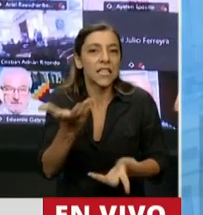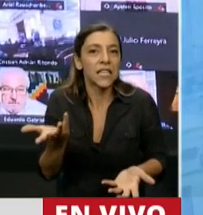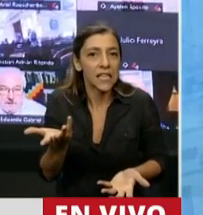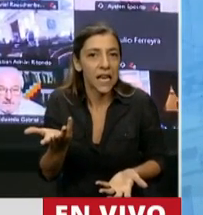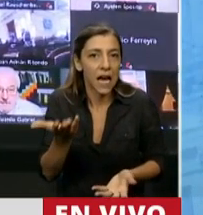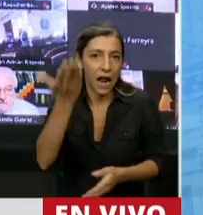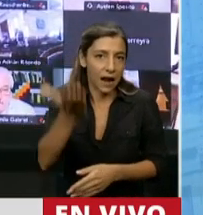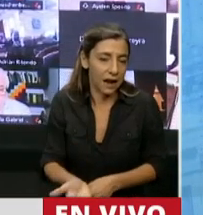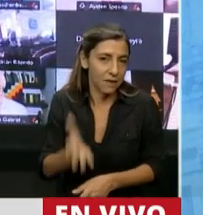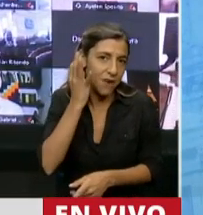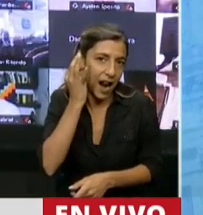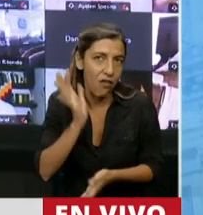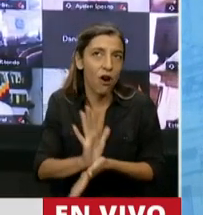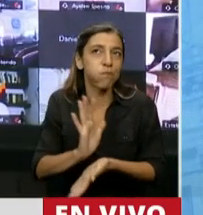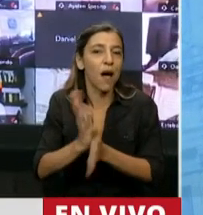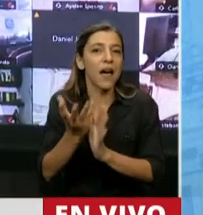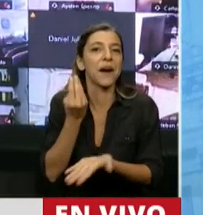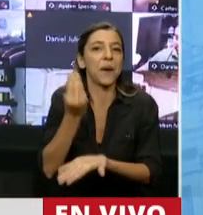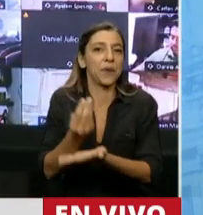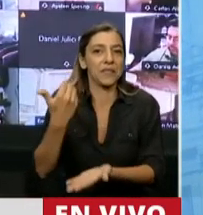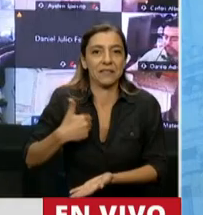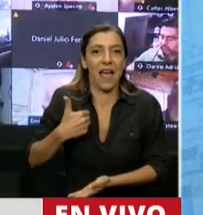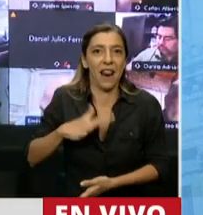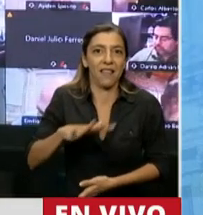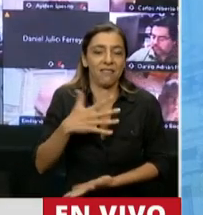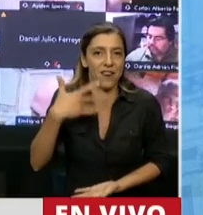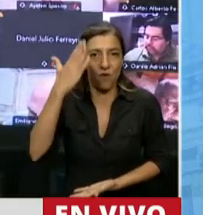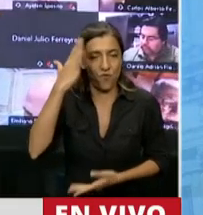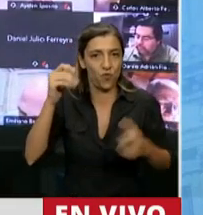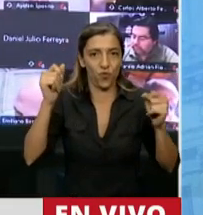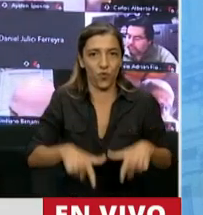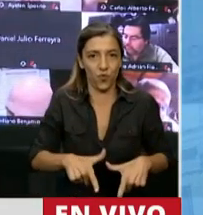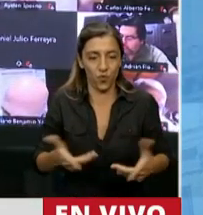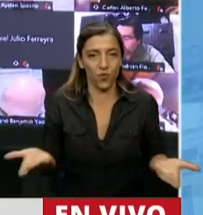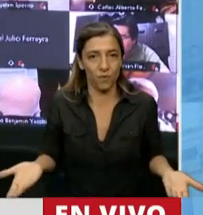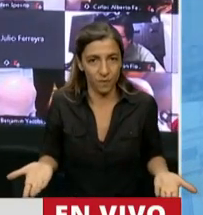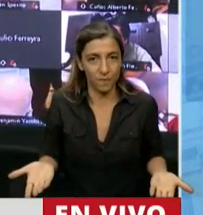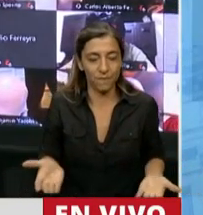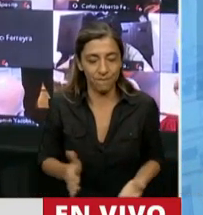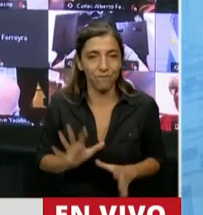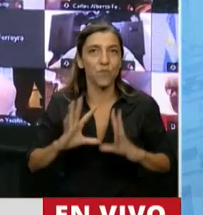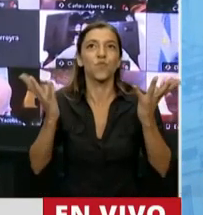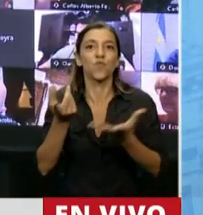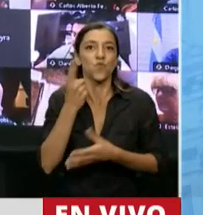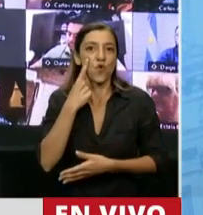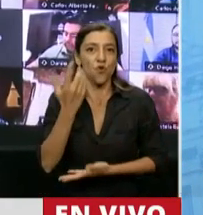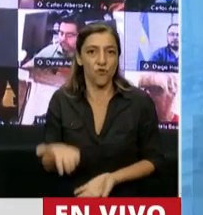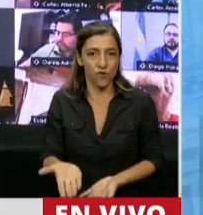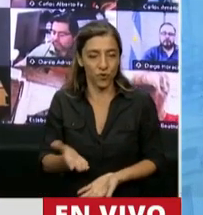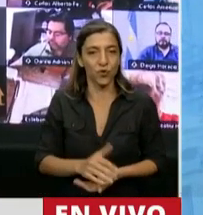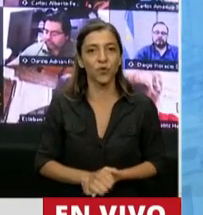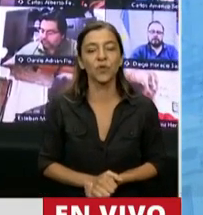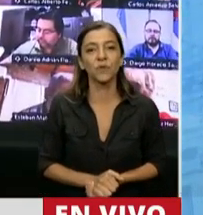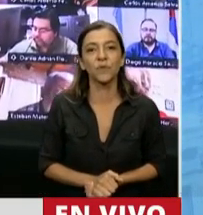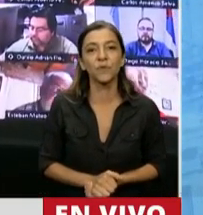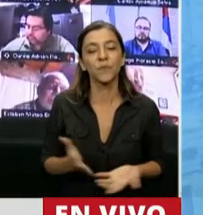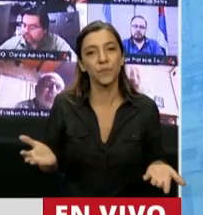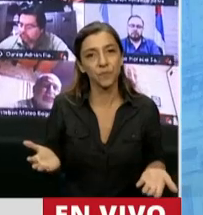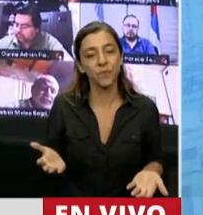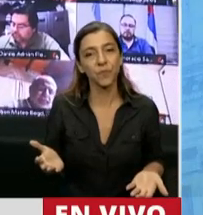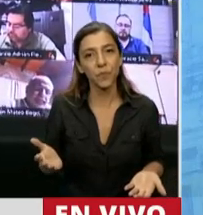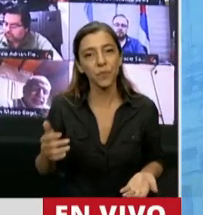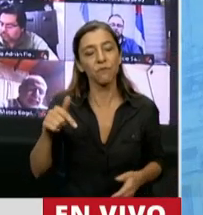Argentina, es Diego Maradona. Hoy, cuando temprano comenzaron los discursos de